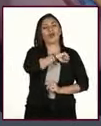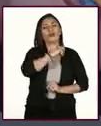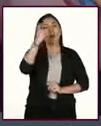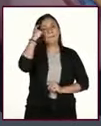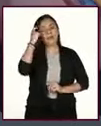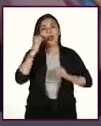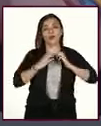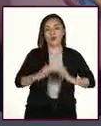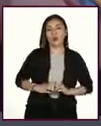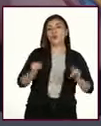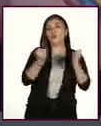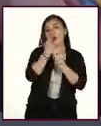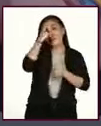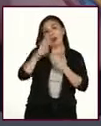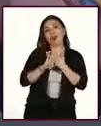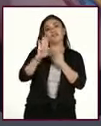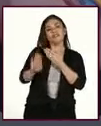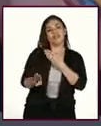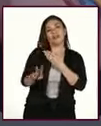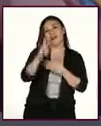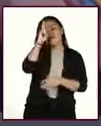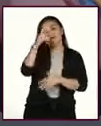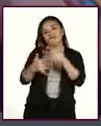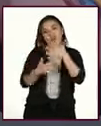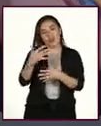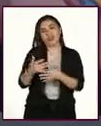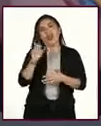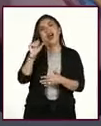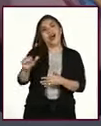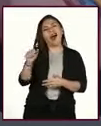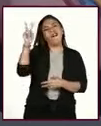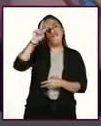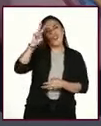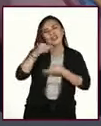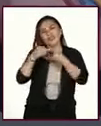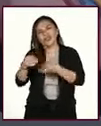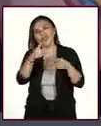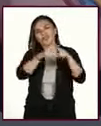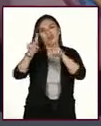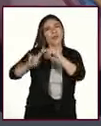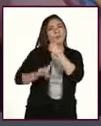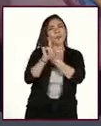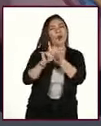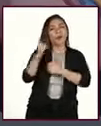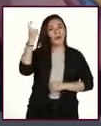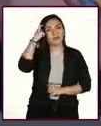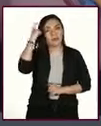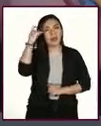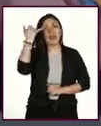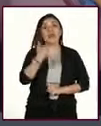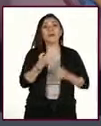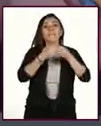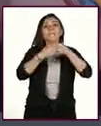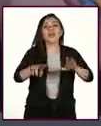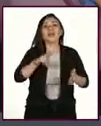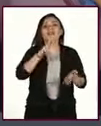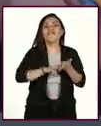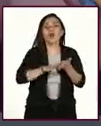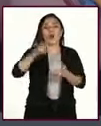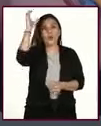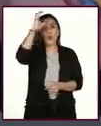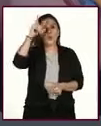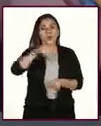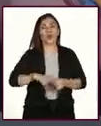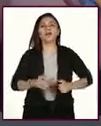física, así como en la prevención de la violencia, consumo de sustancias psicoactivas, trastornos mentales y la pérdida de los valores